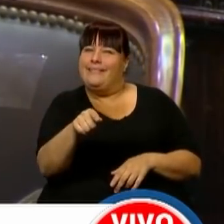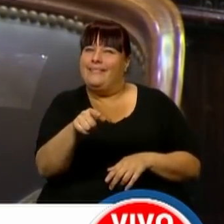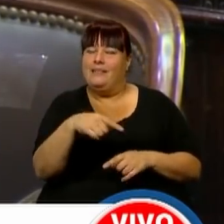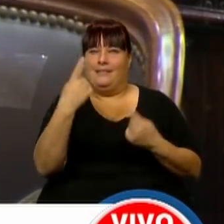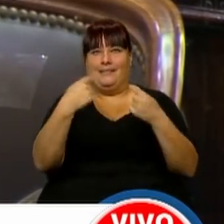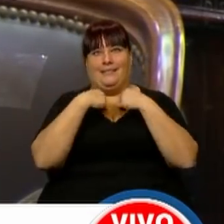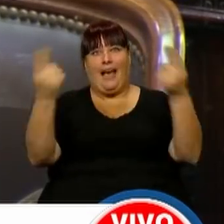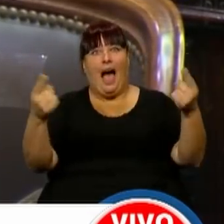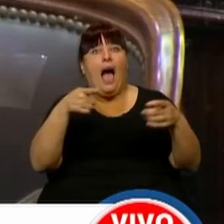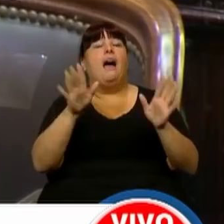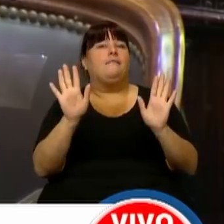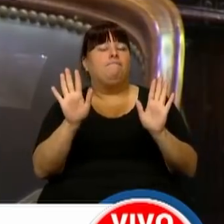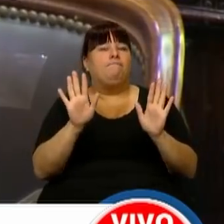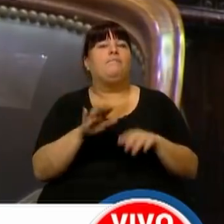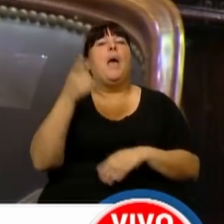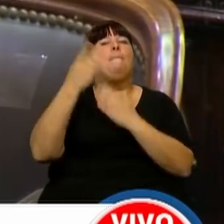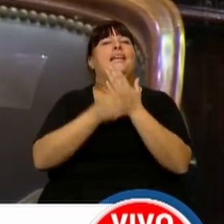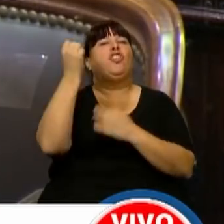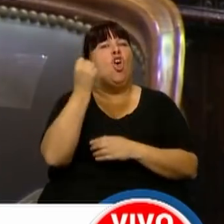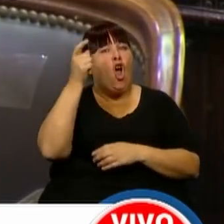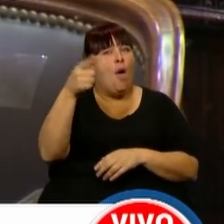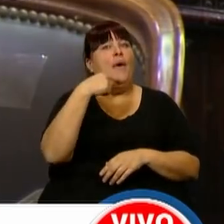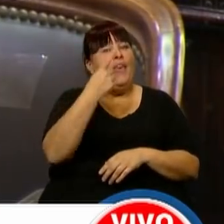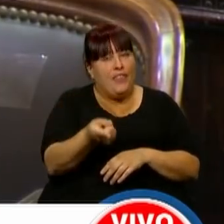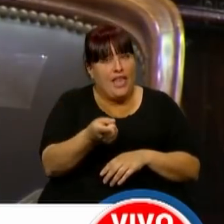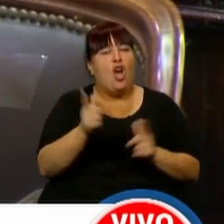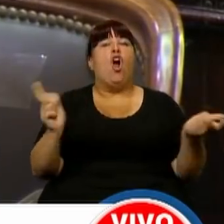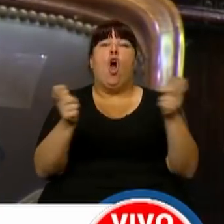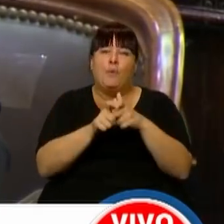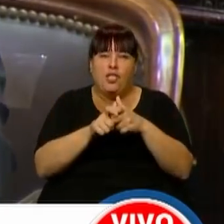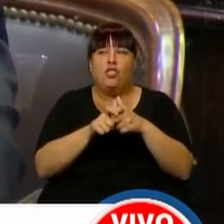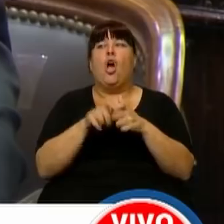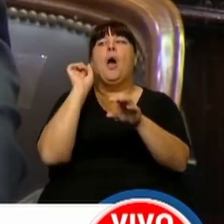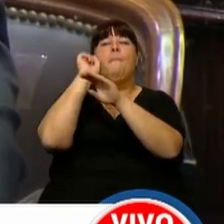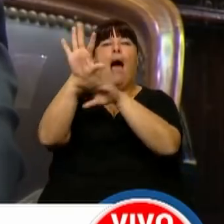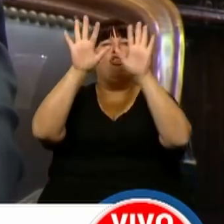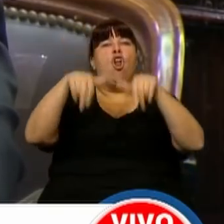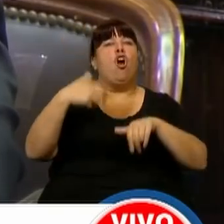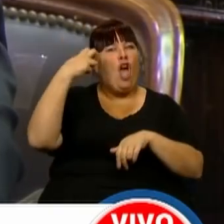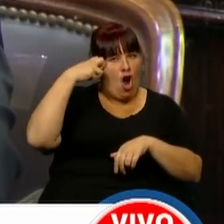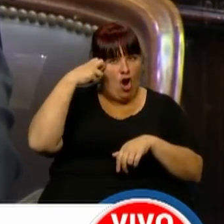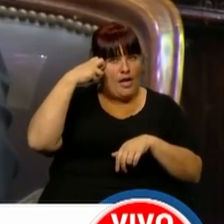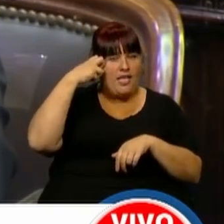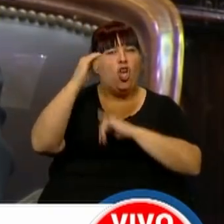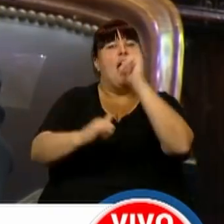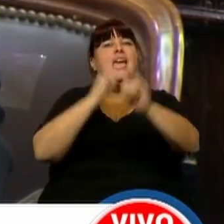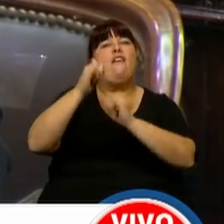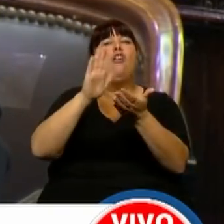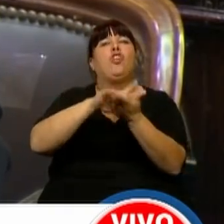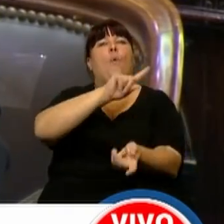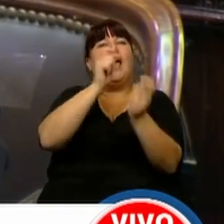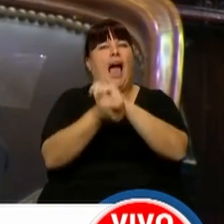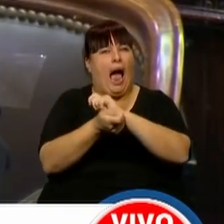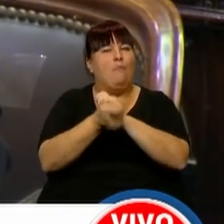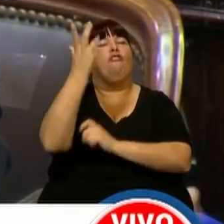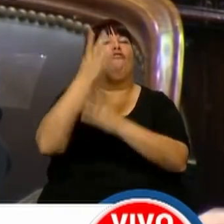y saltó el pus, el ministro de Economía dijo en la comisión que habían enviado una nota al Congreso informando de la modificación, que había